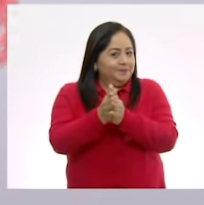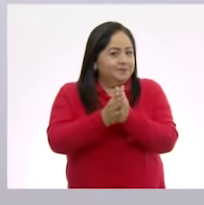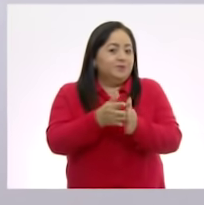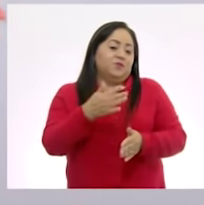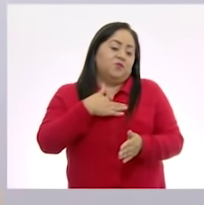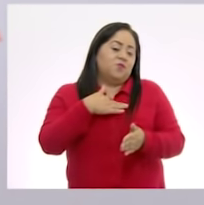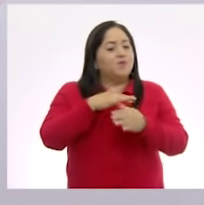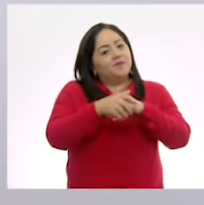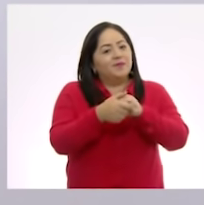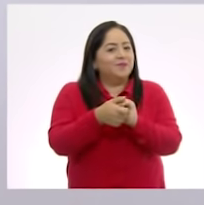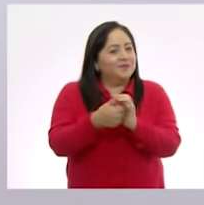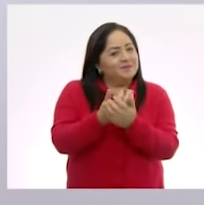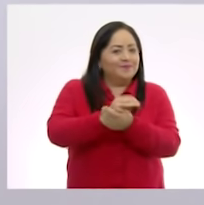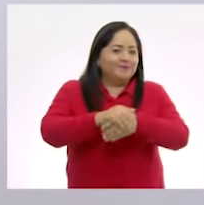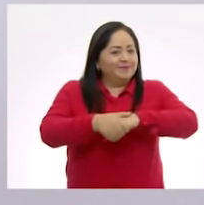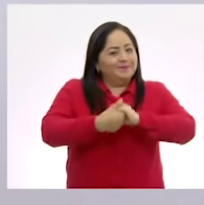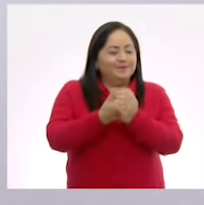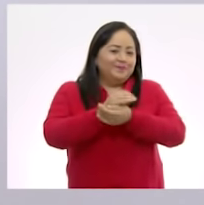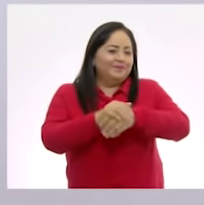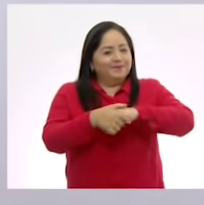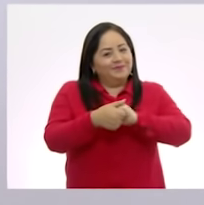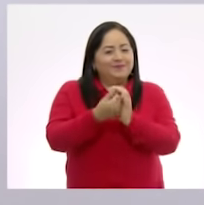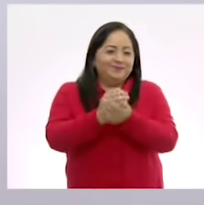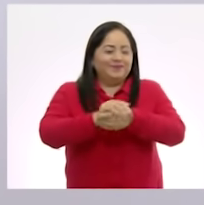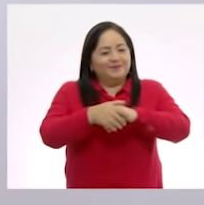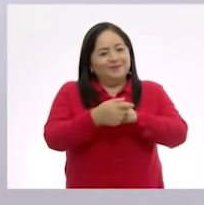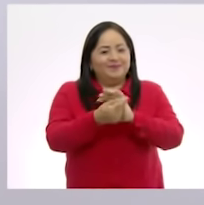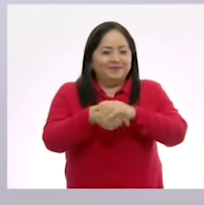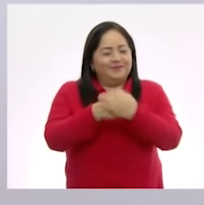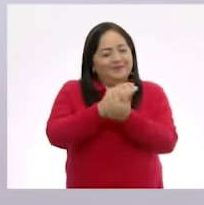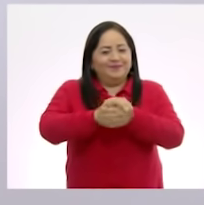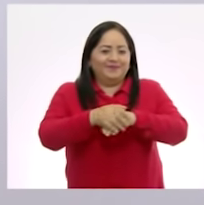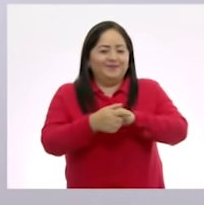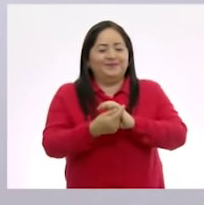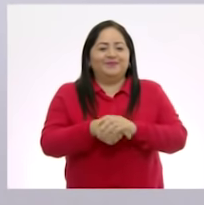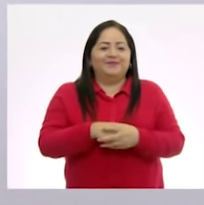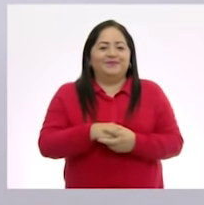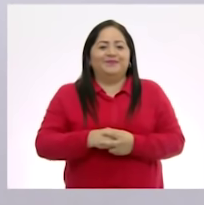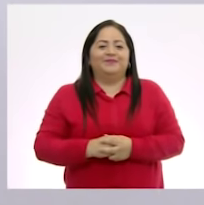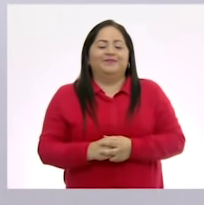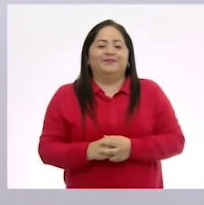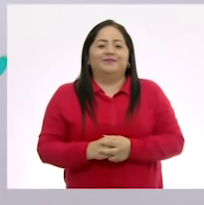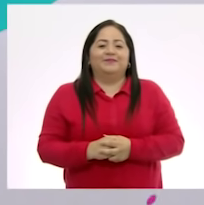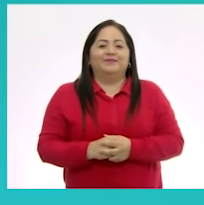me lavo las manitas para no echarle la culpa a nadie.